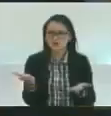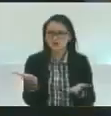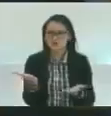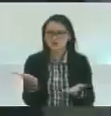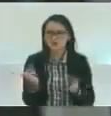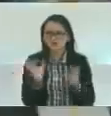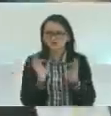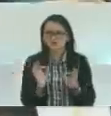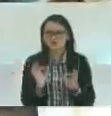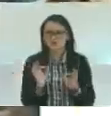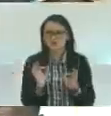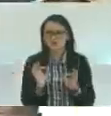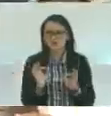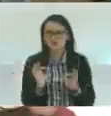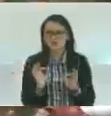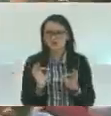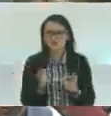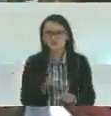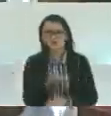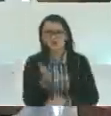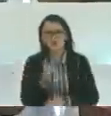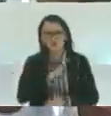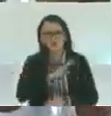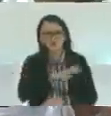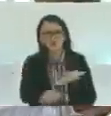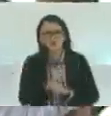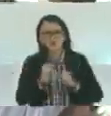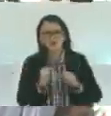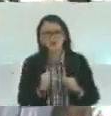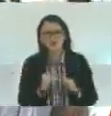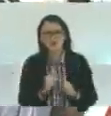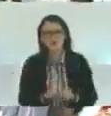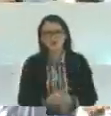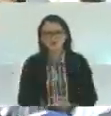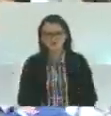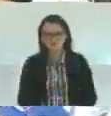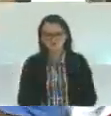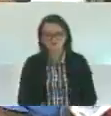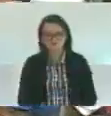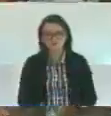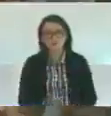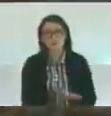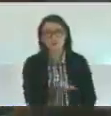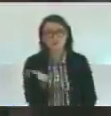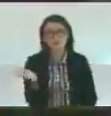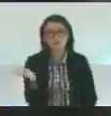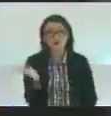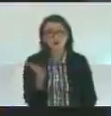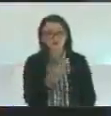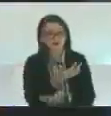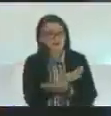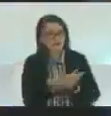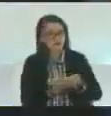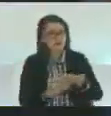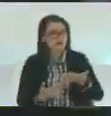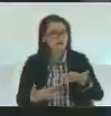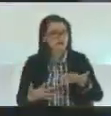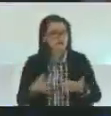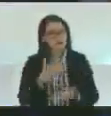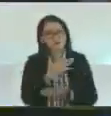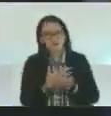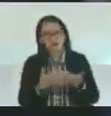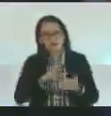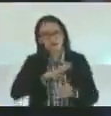carácter, ustedes llevan en su fuerza, ustedes llevan en su sangre la sangre de